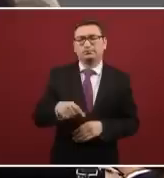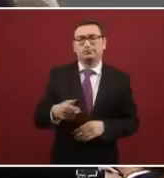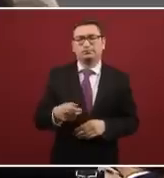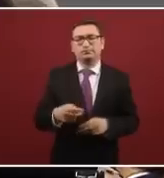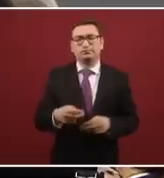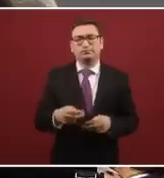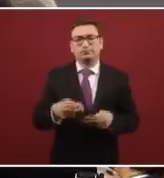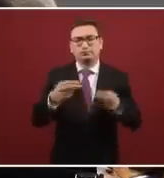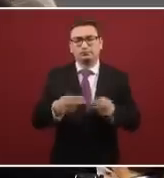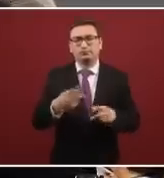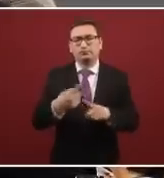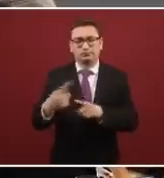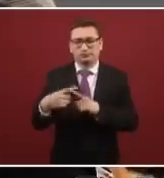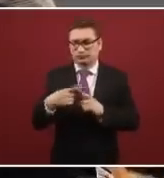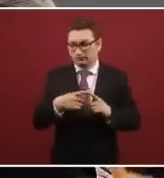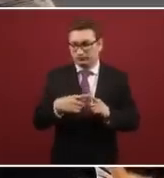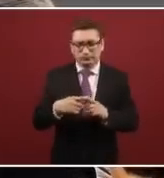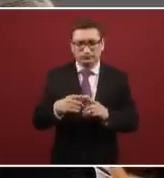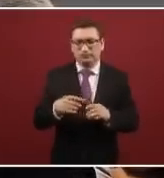tan importante